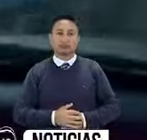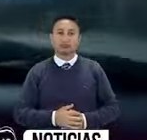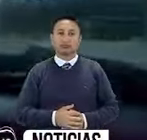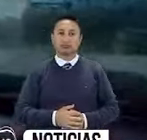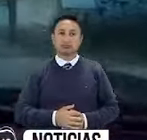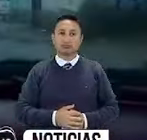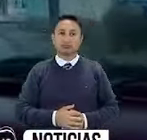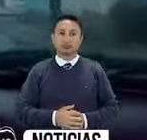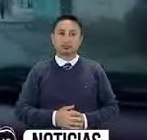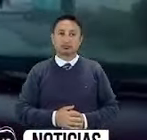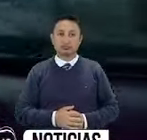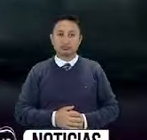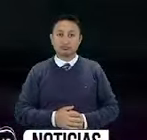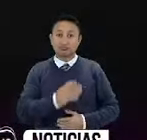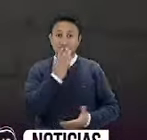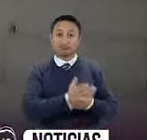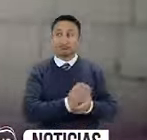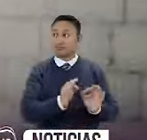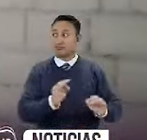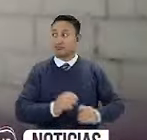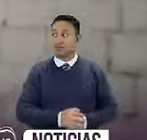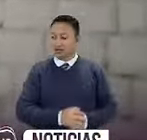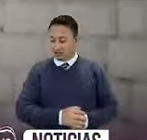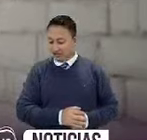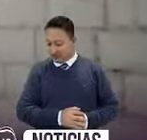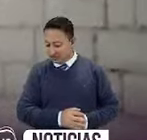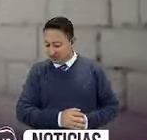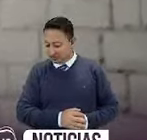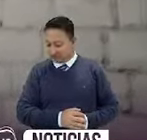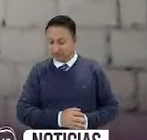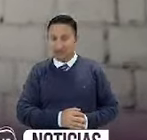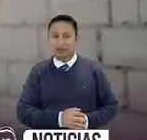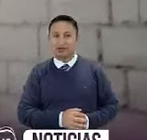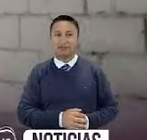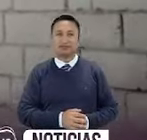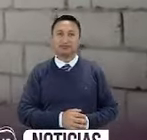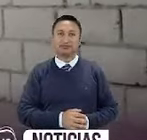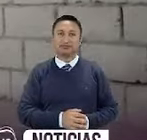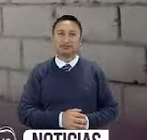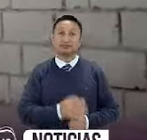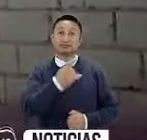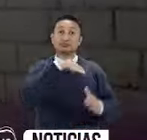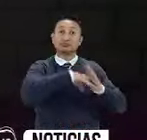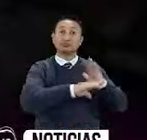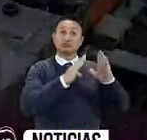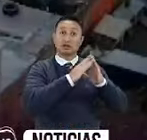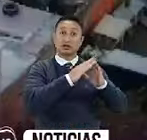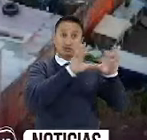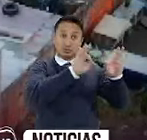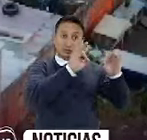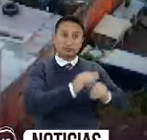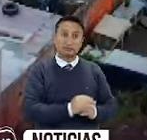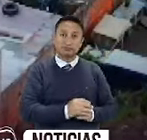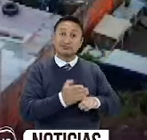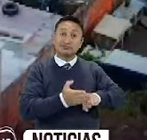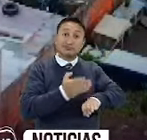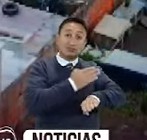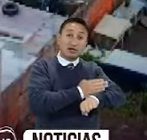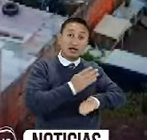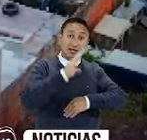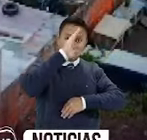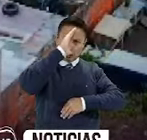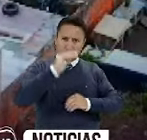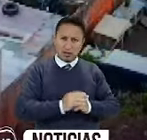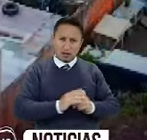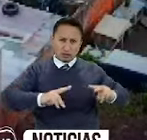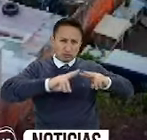No les dieron tregua a nada y acurrucados en el interior de su guarida los encontraron. Labores investigativas de la Policía